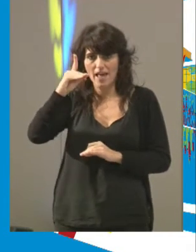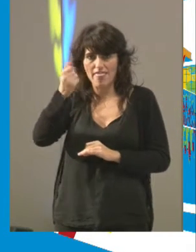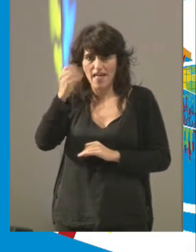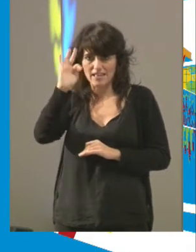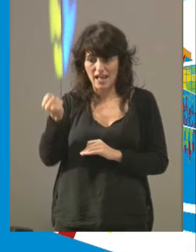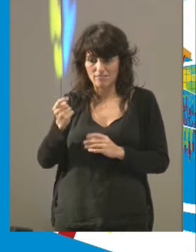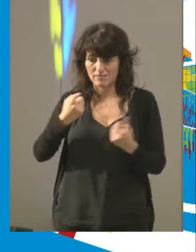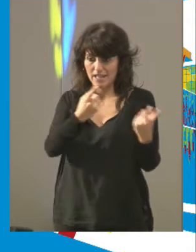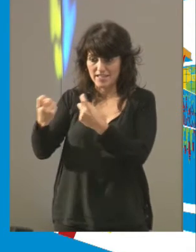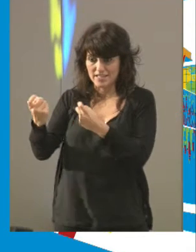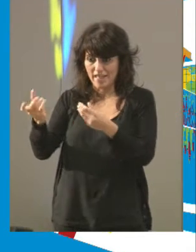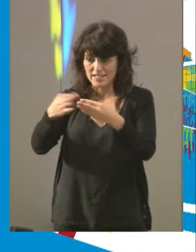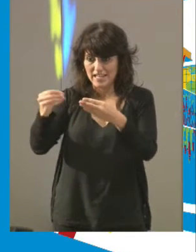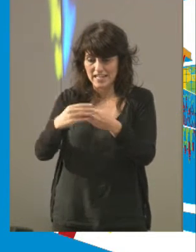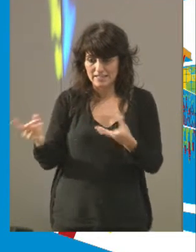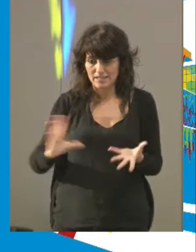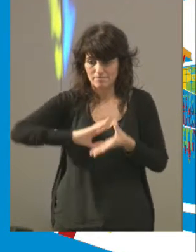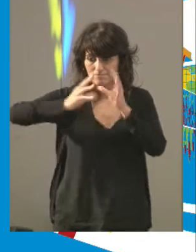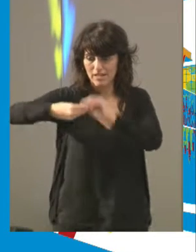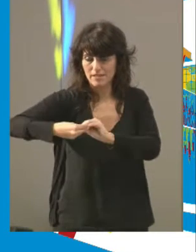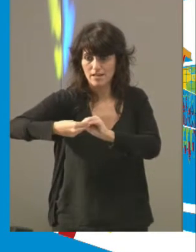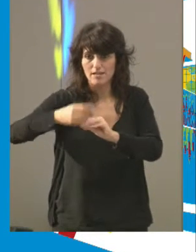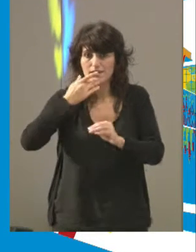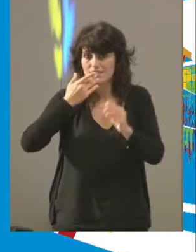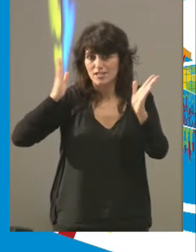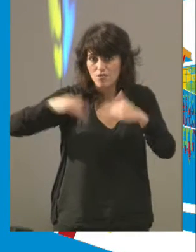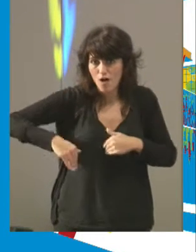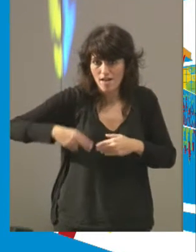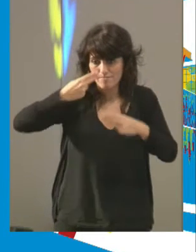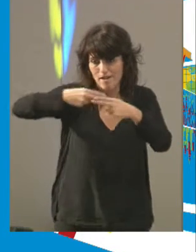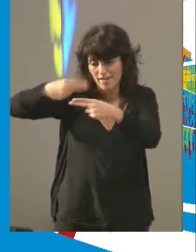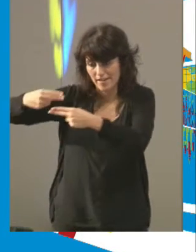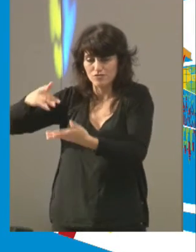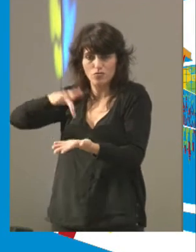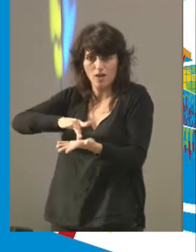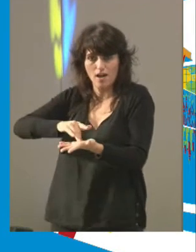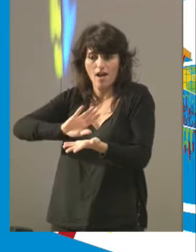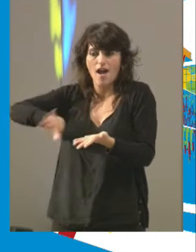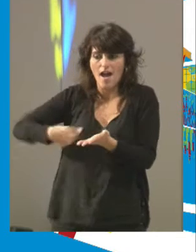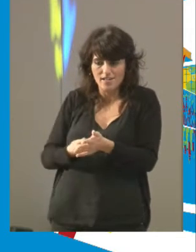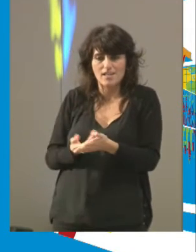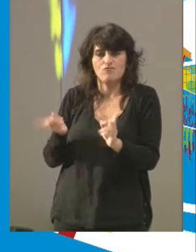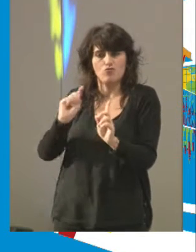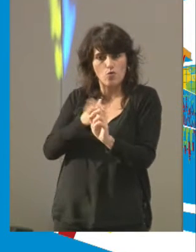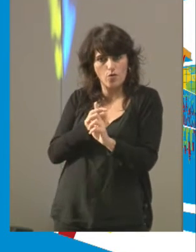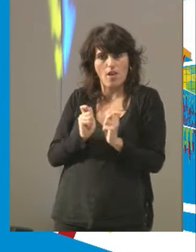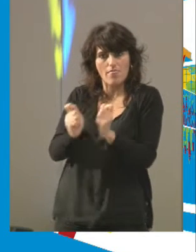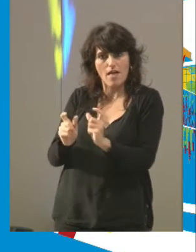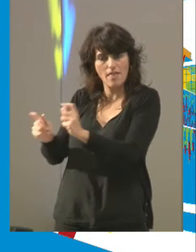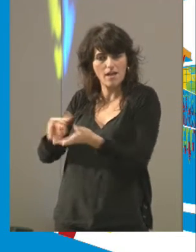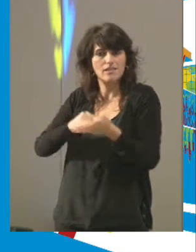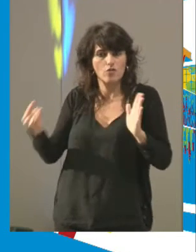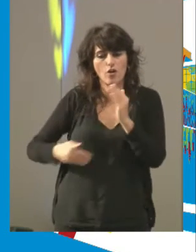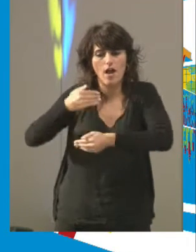clientes, en este caso de administración pública, no es cuando van saliendo, se van poniendo encima de la mesa estas barreras y se van planteando las soluciones para ir avanzando en la tecnología. De alguna manera, con